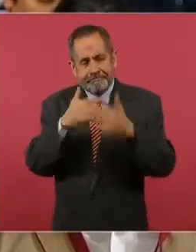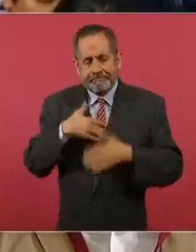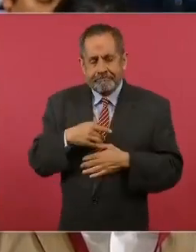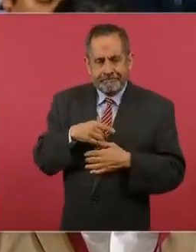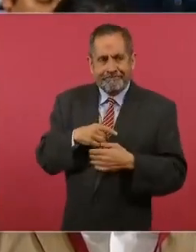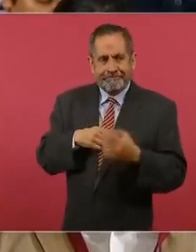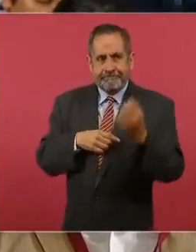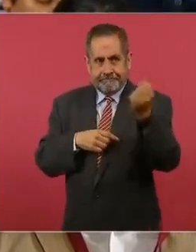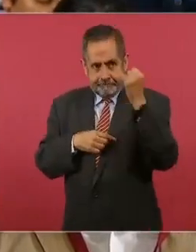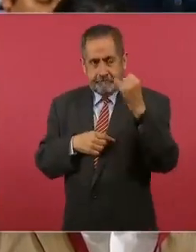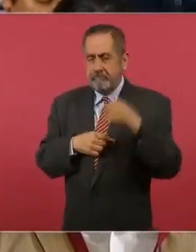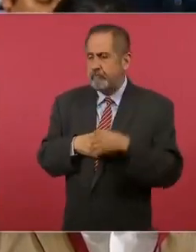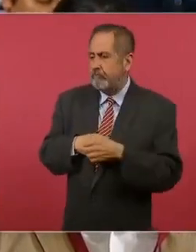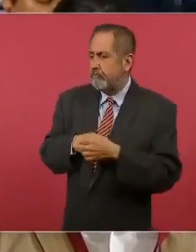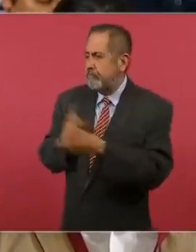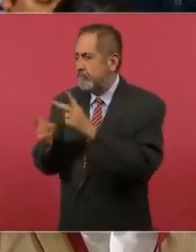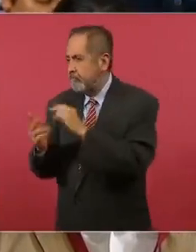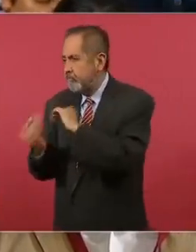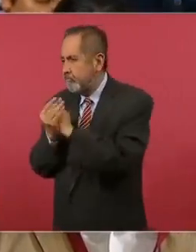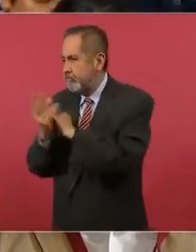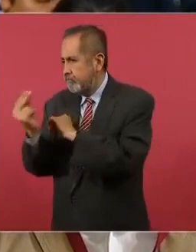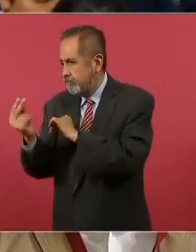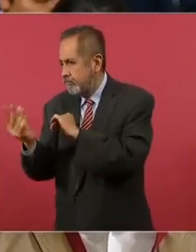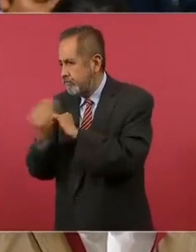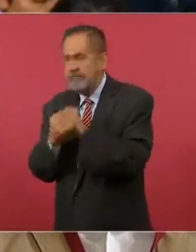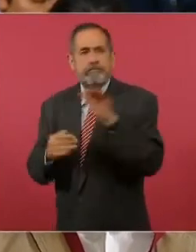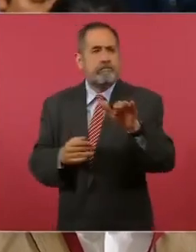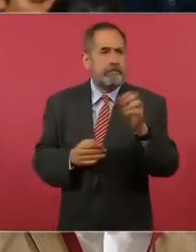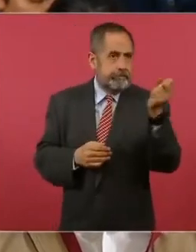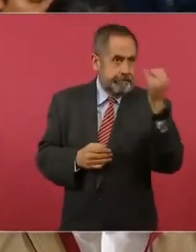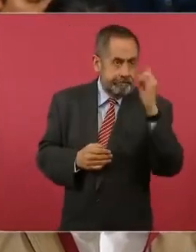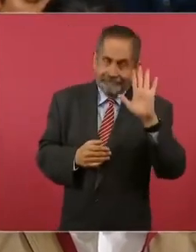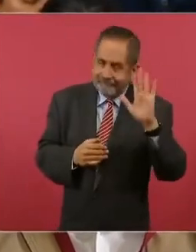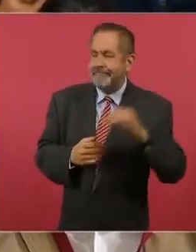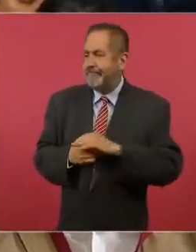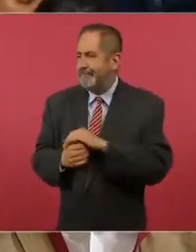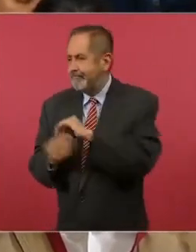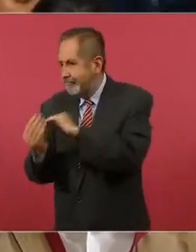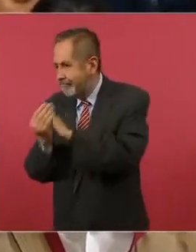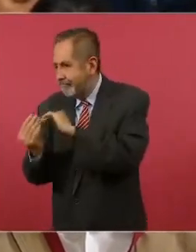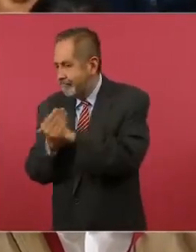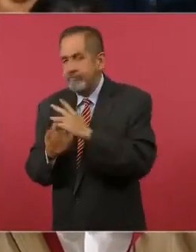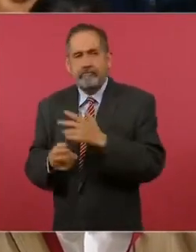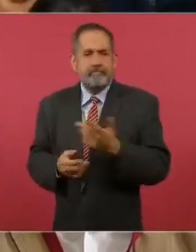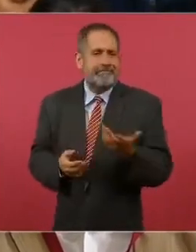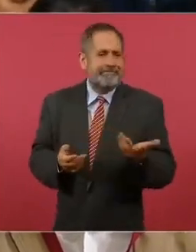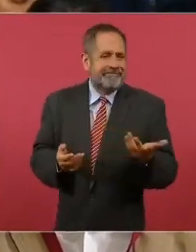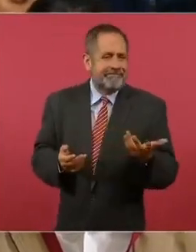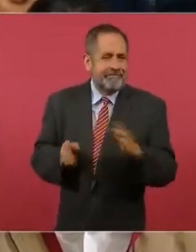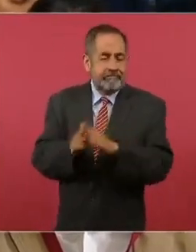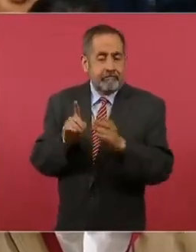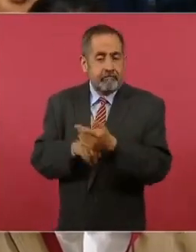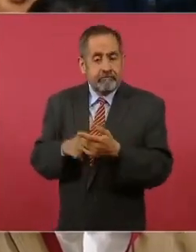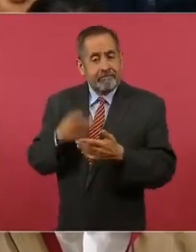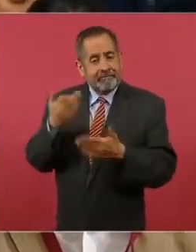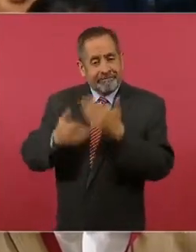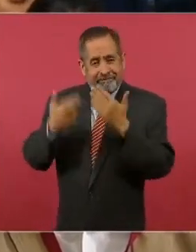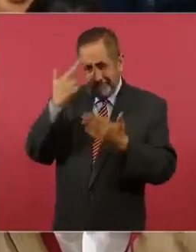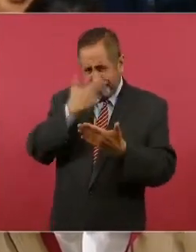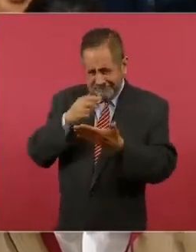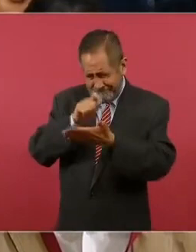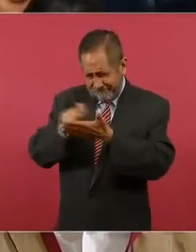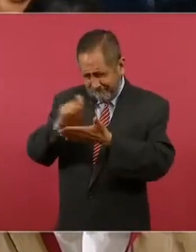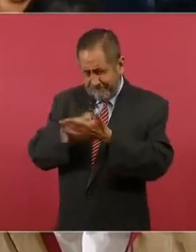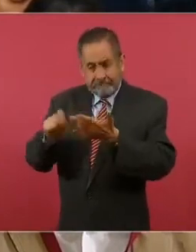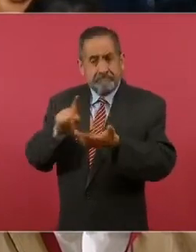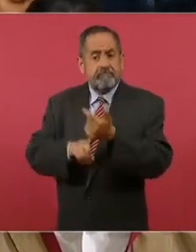en su gobierno fuera primero escuchado y segundo revisado todo con detenimiento, porque hay muchas cosas,